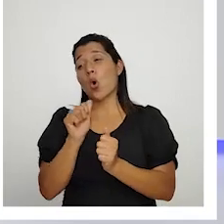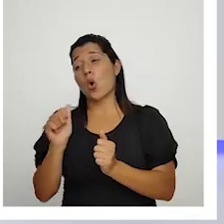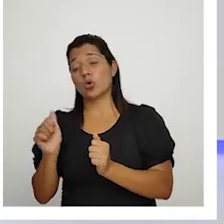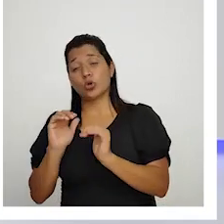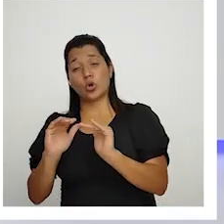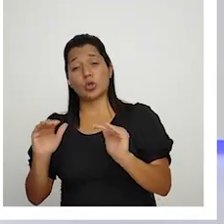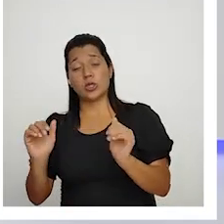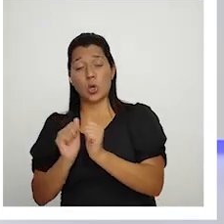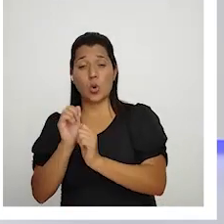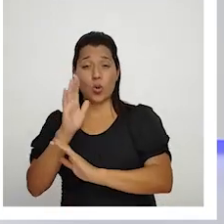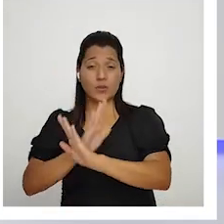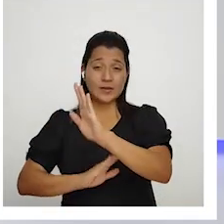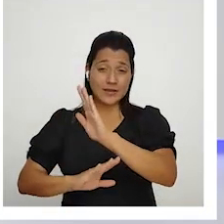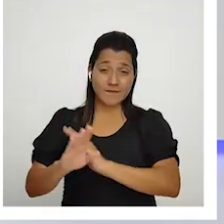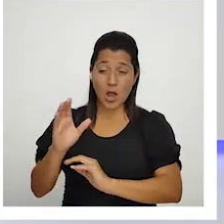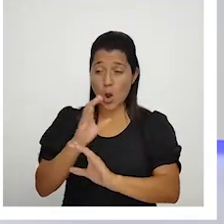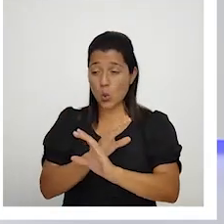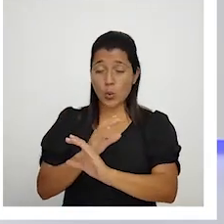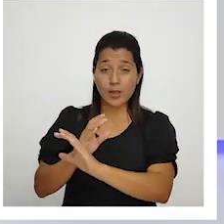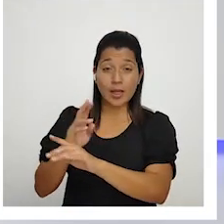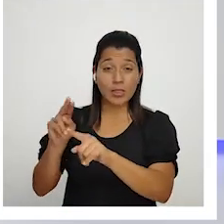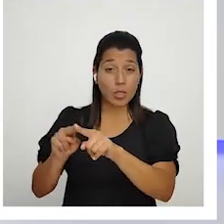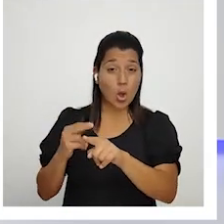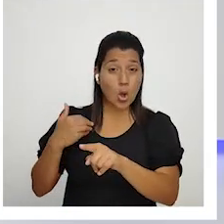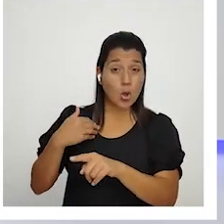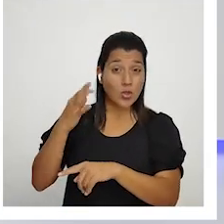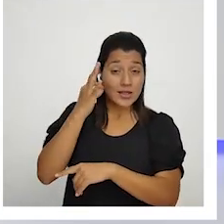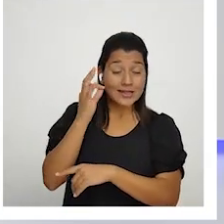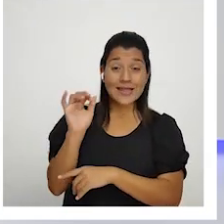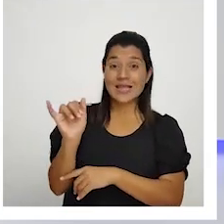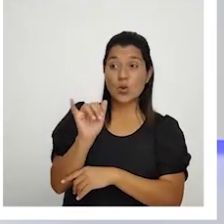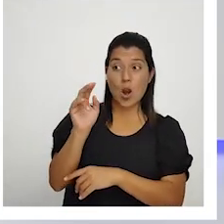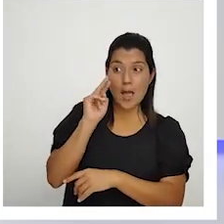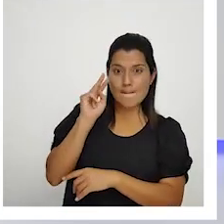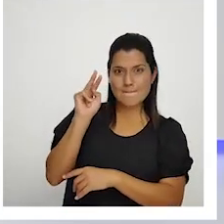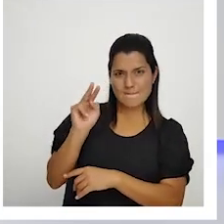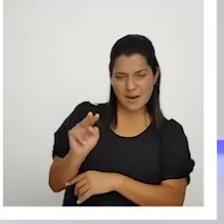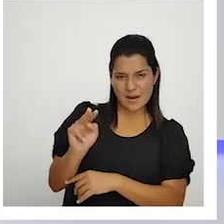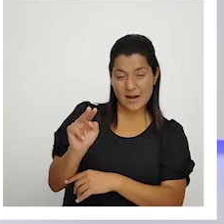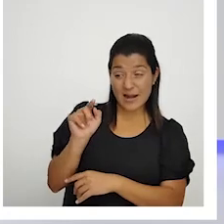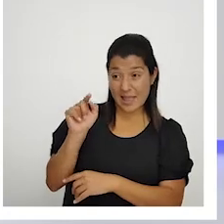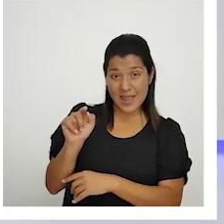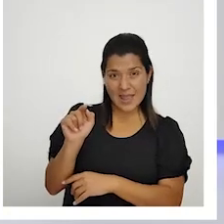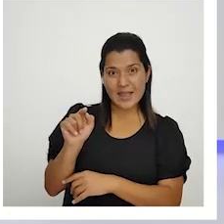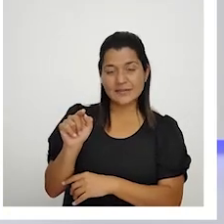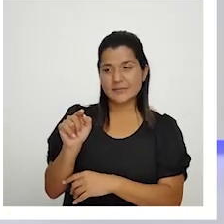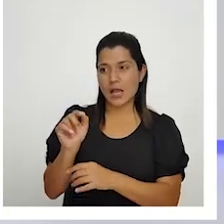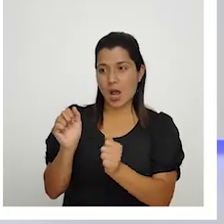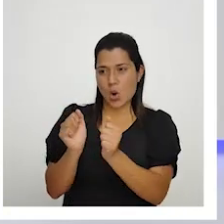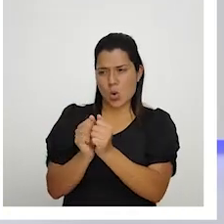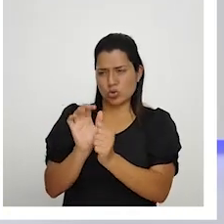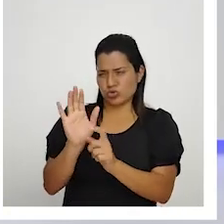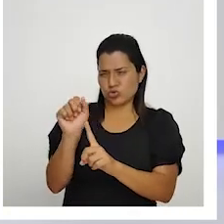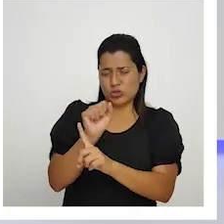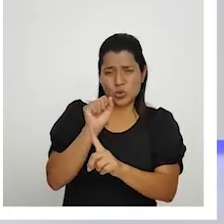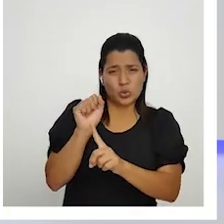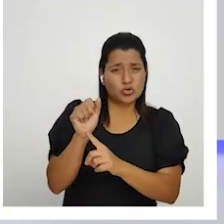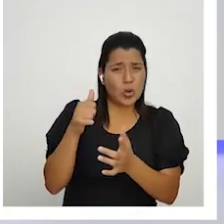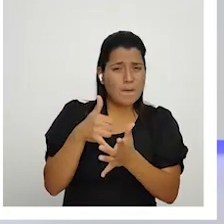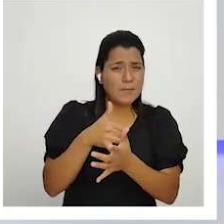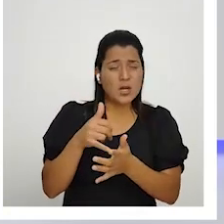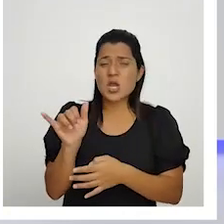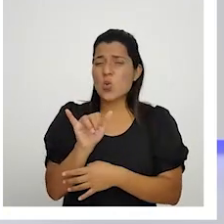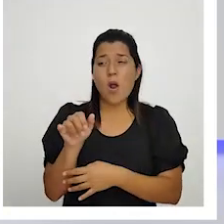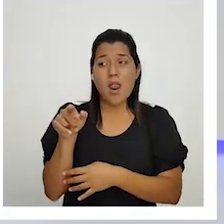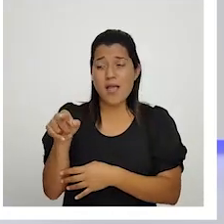discapacidad, cuidando de sus nietos, etcétera. Y aún así, verla como dentro de esa vulnerabilidad en la que ella vivía, ella